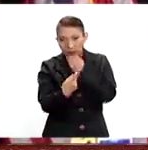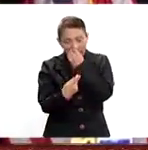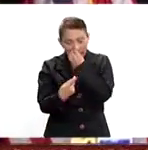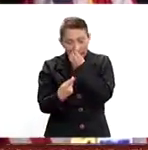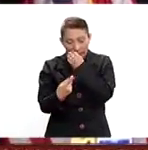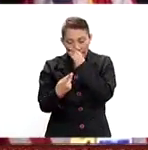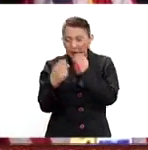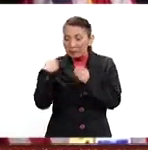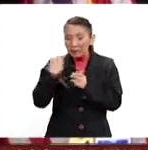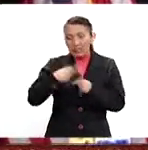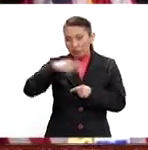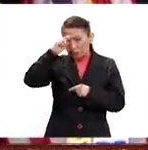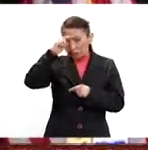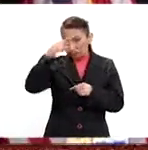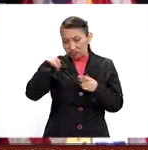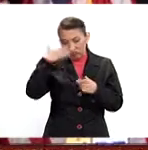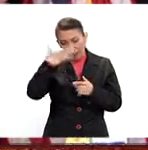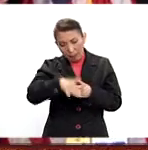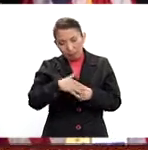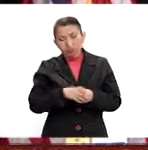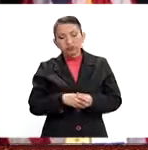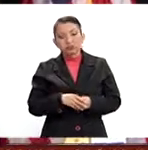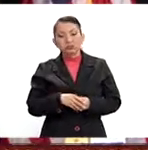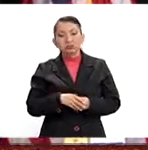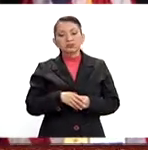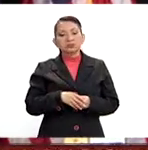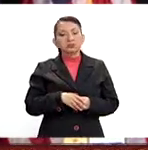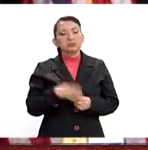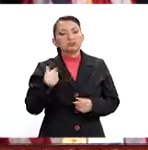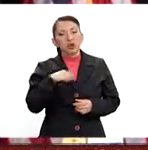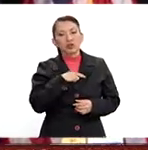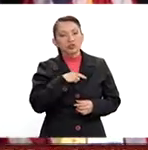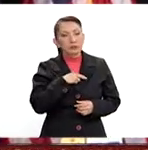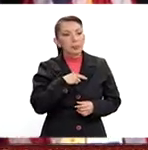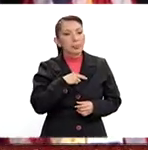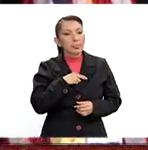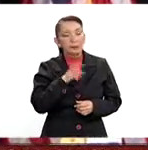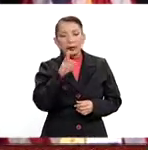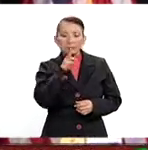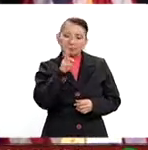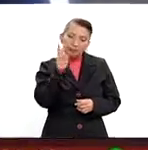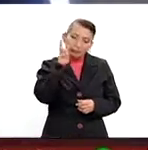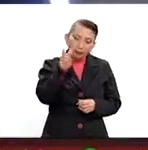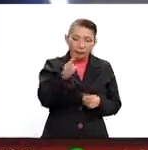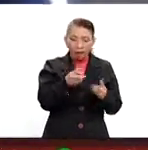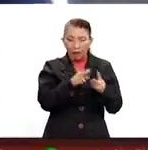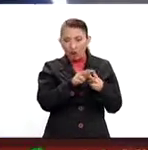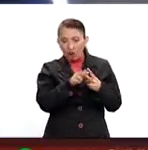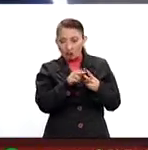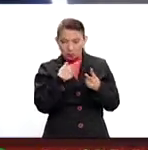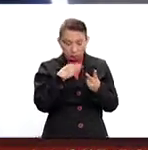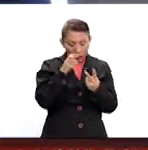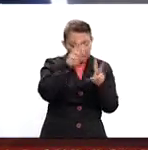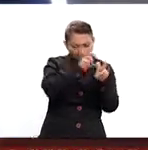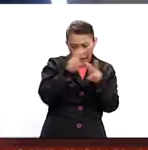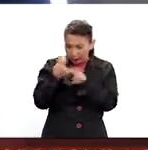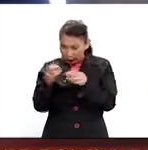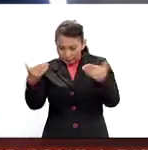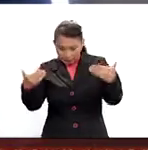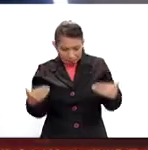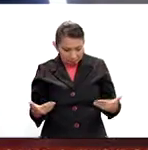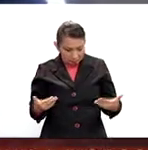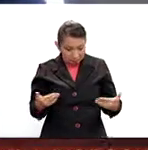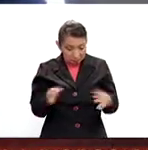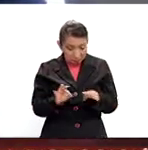entre los analistas hoy, y bueno, hemos nosotros reportado un par de estos análisis porque nos parecen